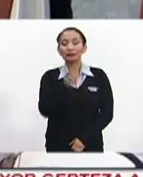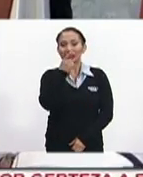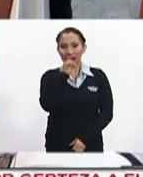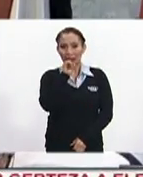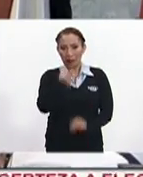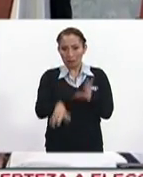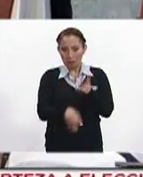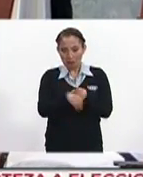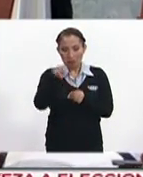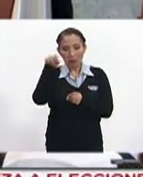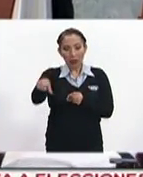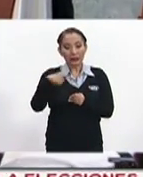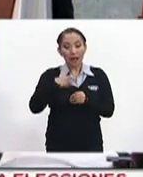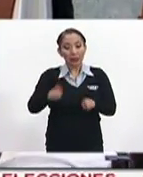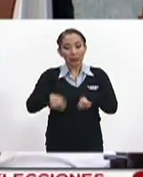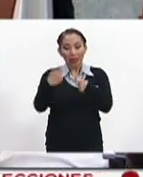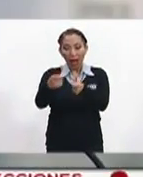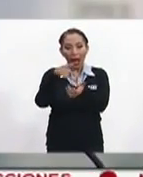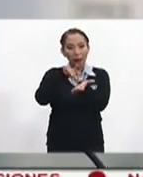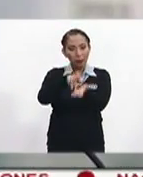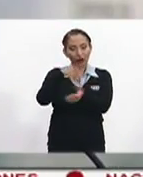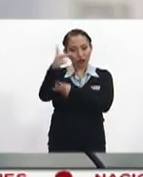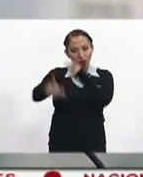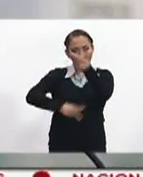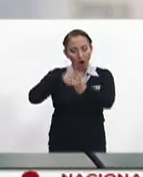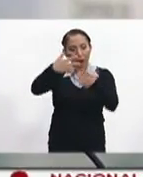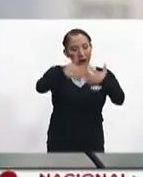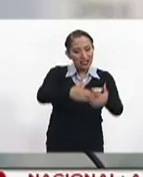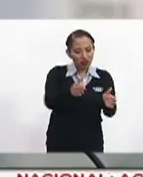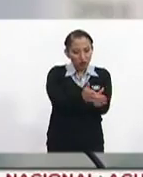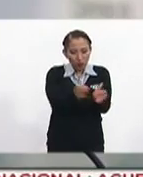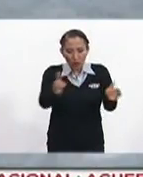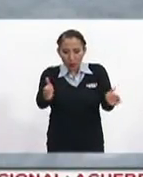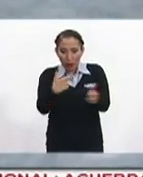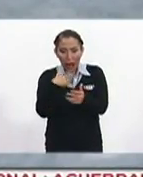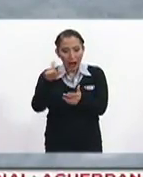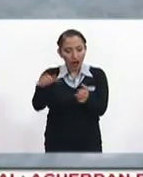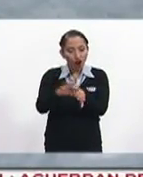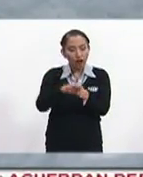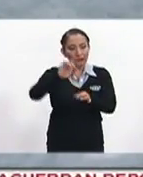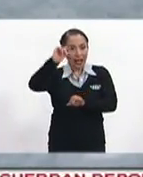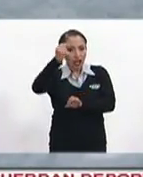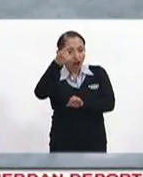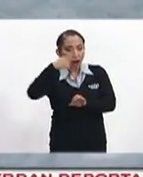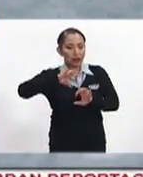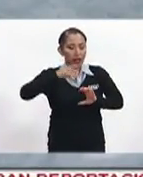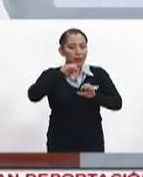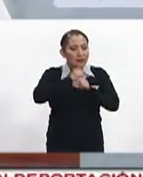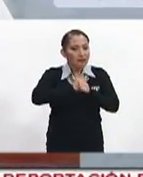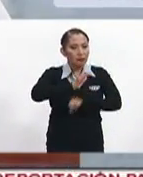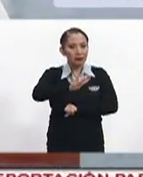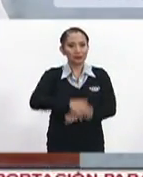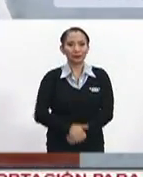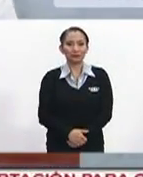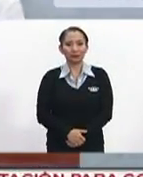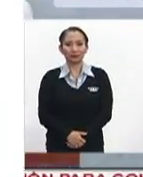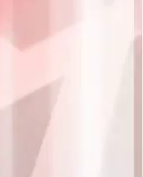Agregó que brindará acceso al financiamiento a las pequeñas y medianas empresas vinculadas con tecnologías de la información.